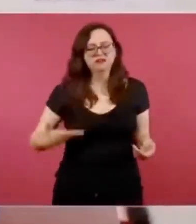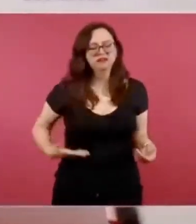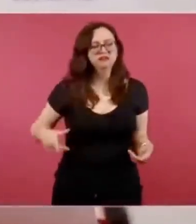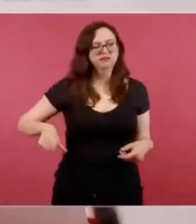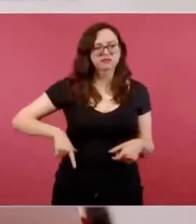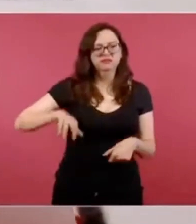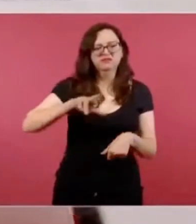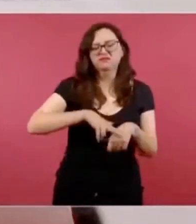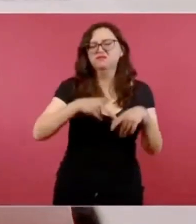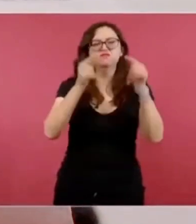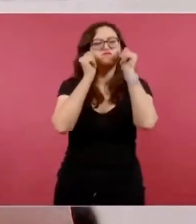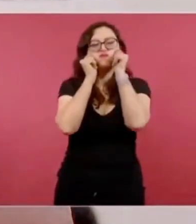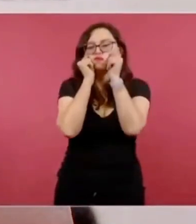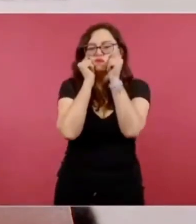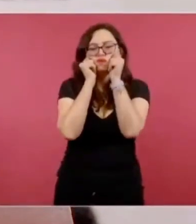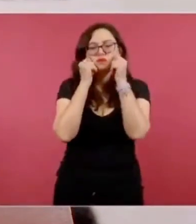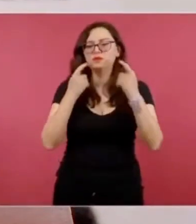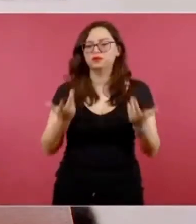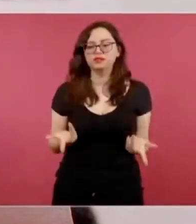gobernador?